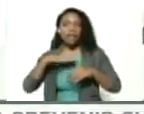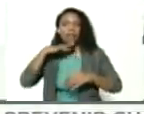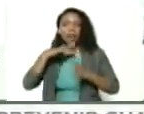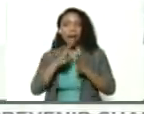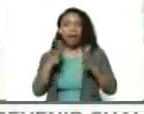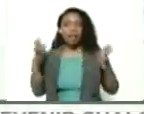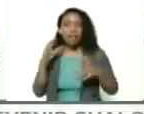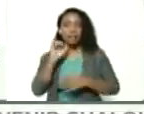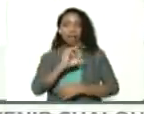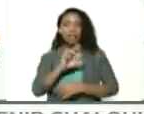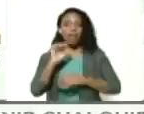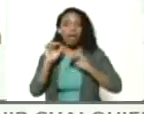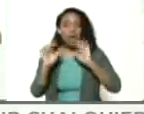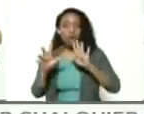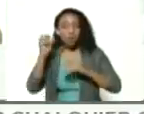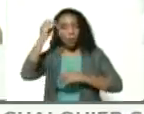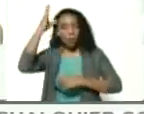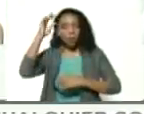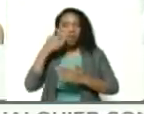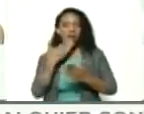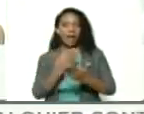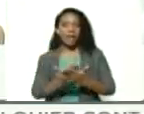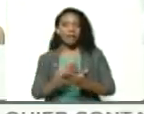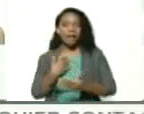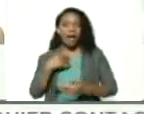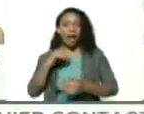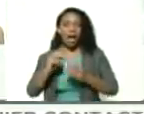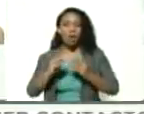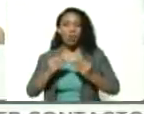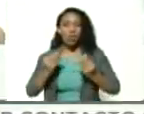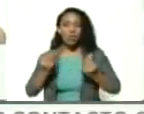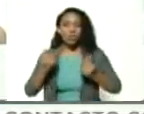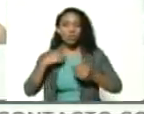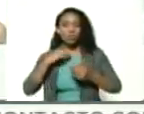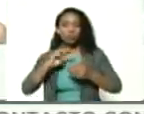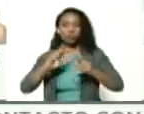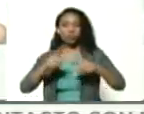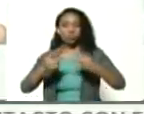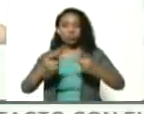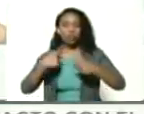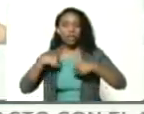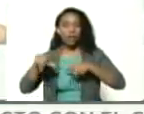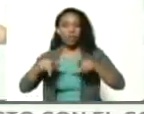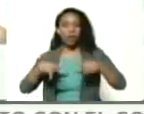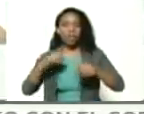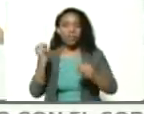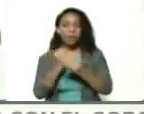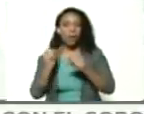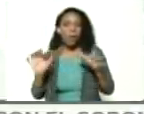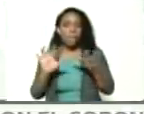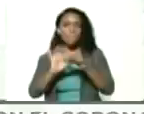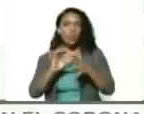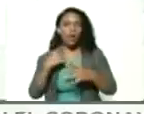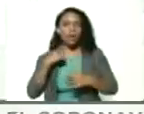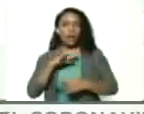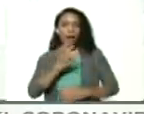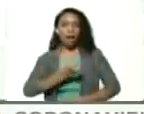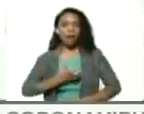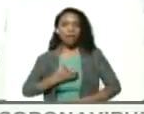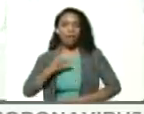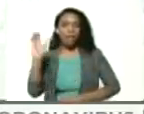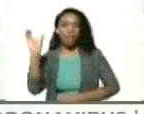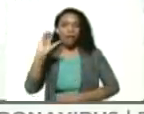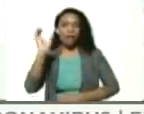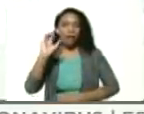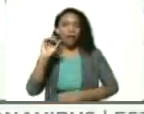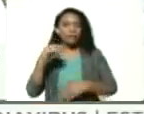38 capacidades, presidente. Gracias a la recuperación de este espacio, un trabajo vinculado entre la Alcaldía de